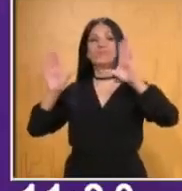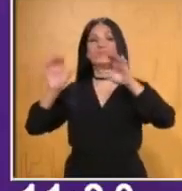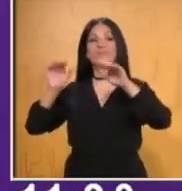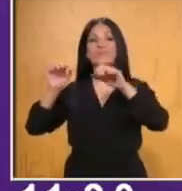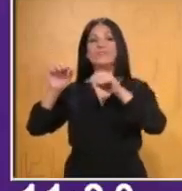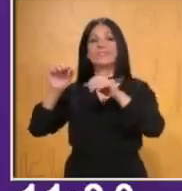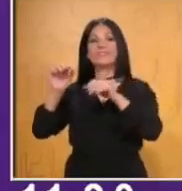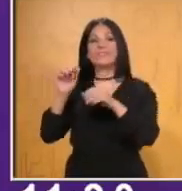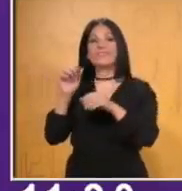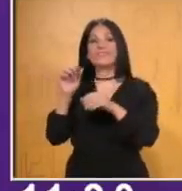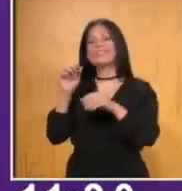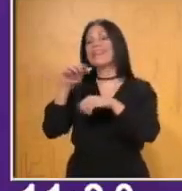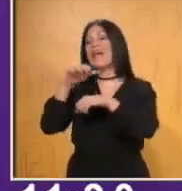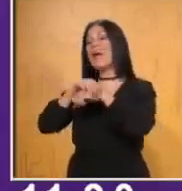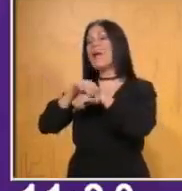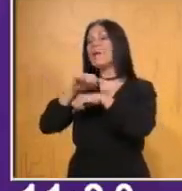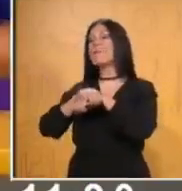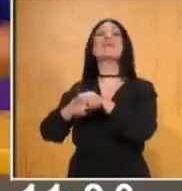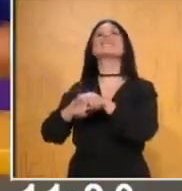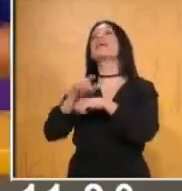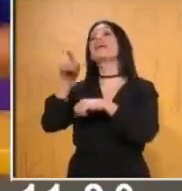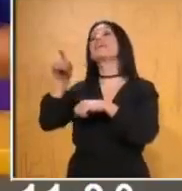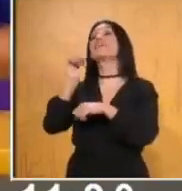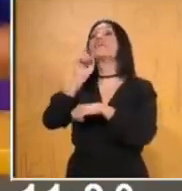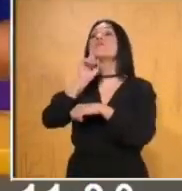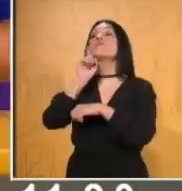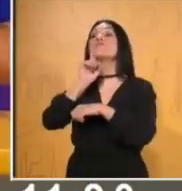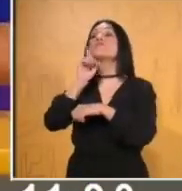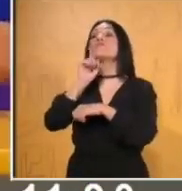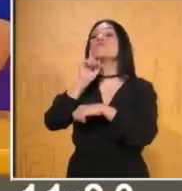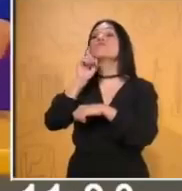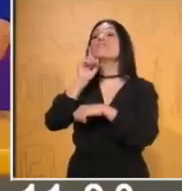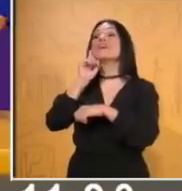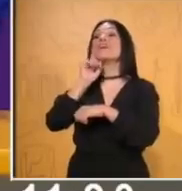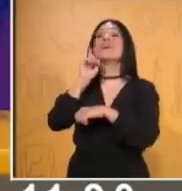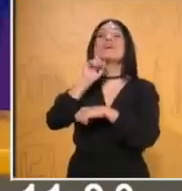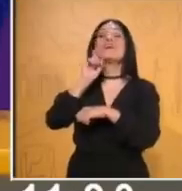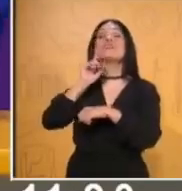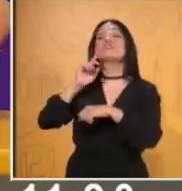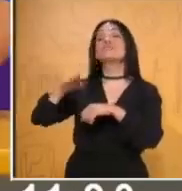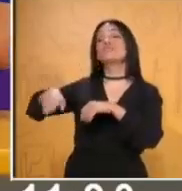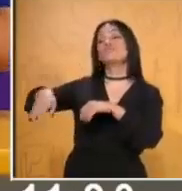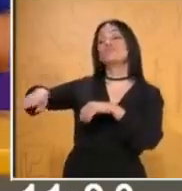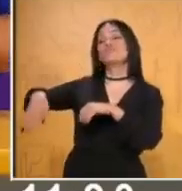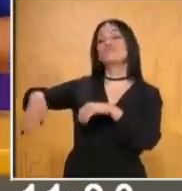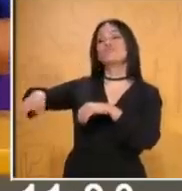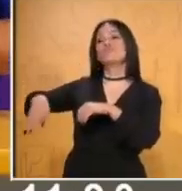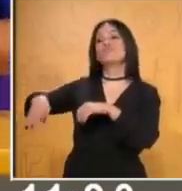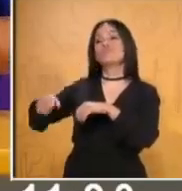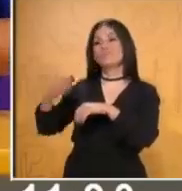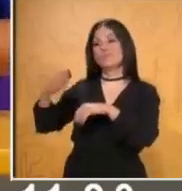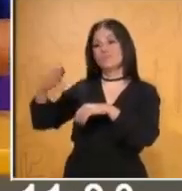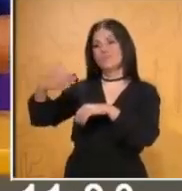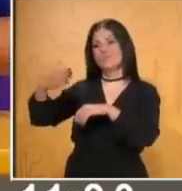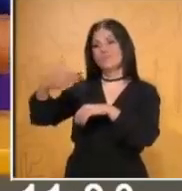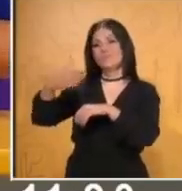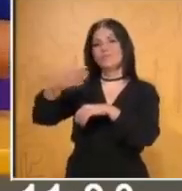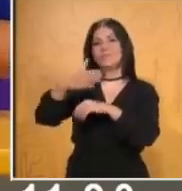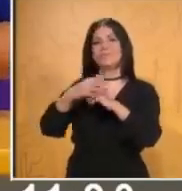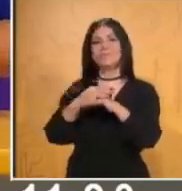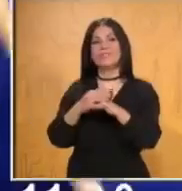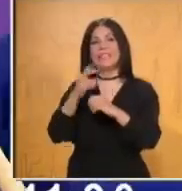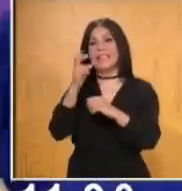Sí, amiguitos, soy la sirenita Ceci. ¿Quién es ella? Amiguita Ceci es